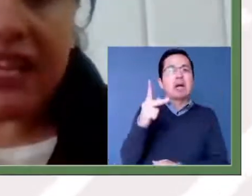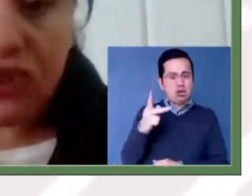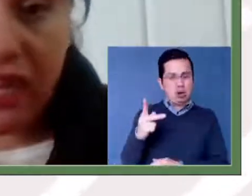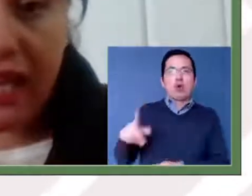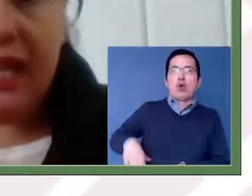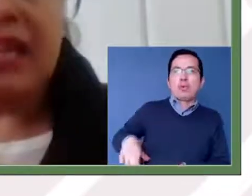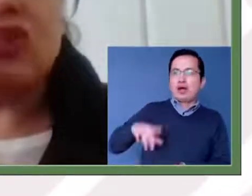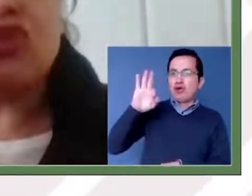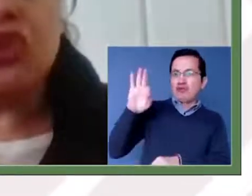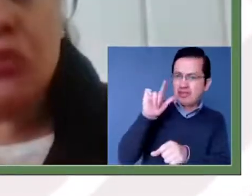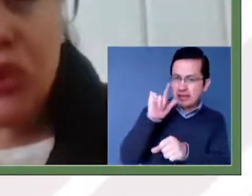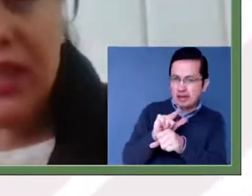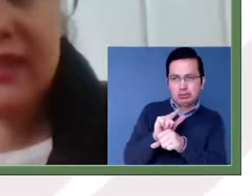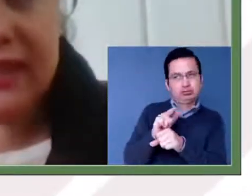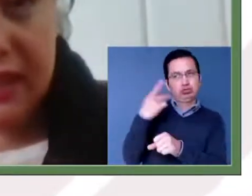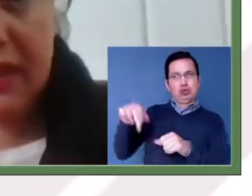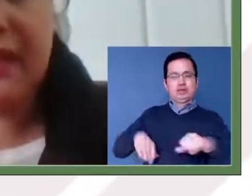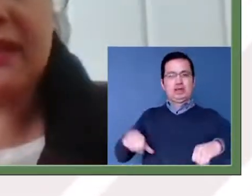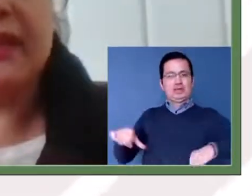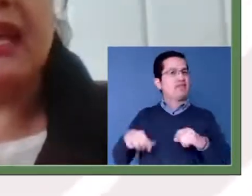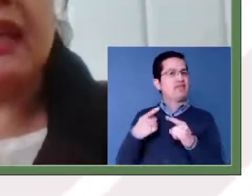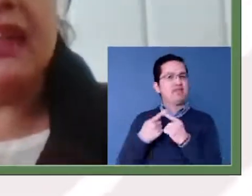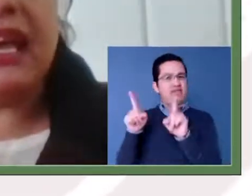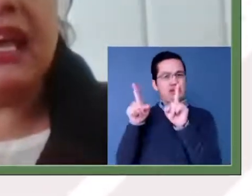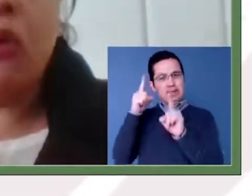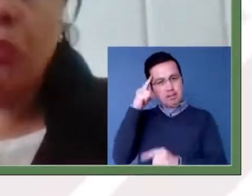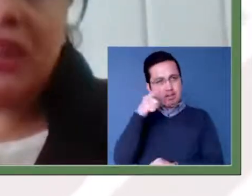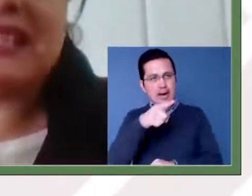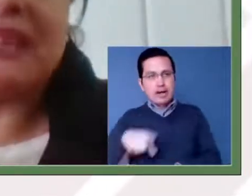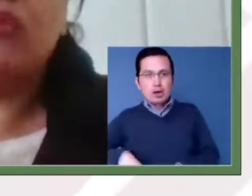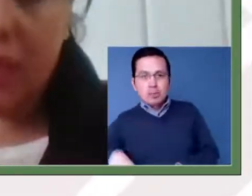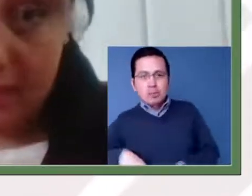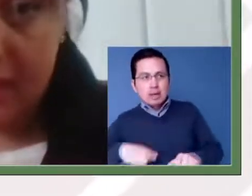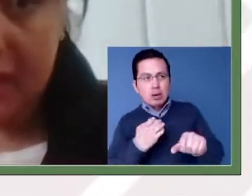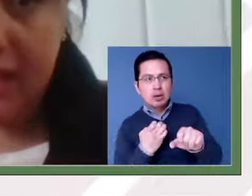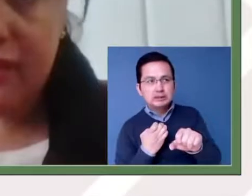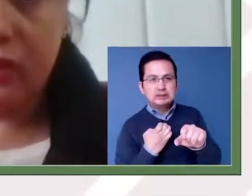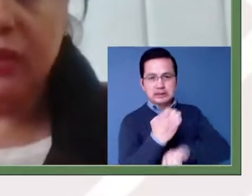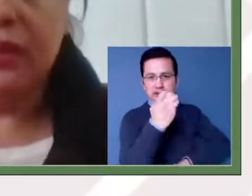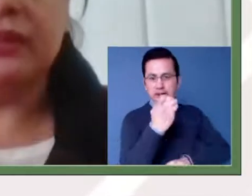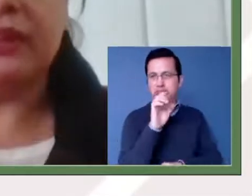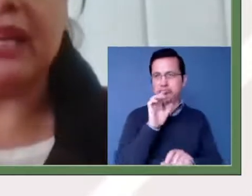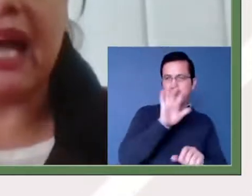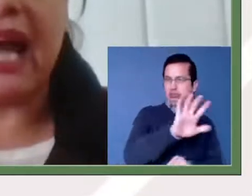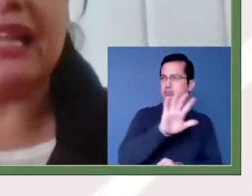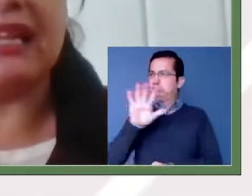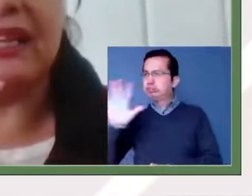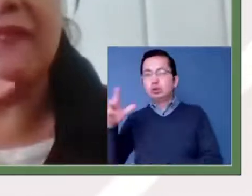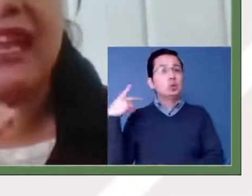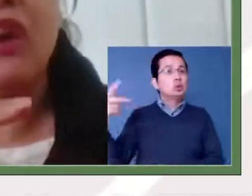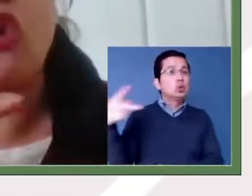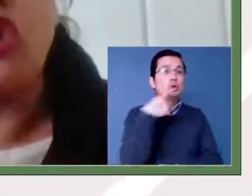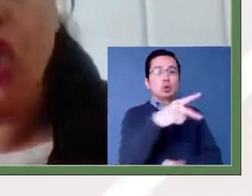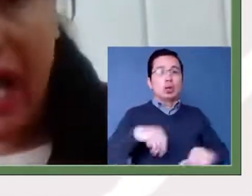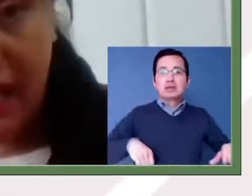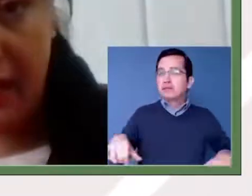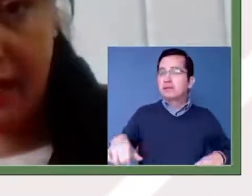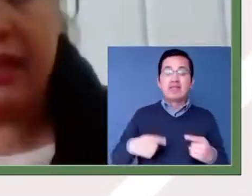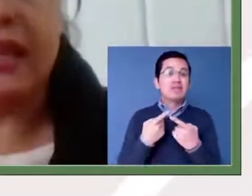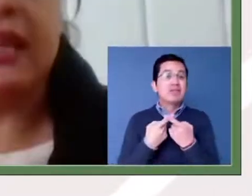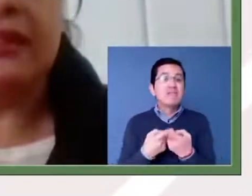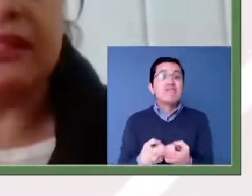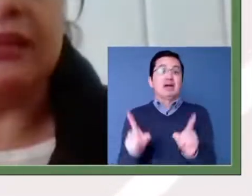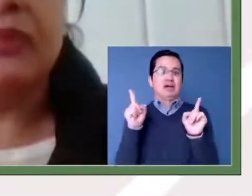nivel nacional son muy distintas o pueden ser muy distintas, ¿no? A nivel